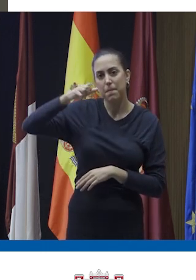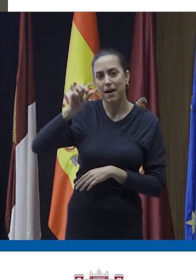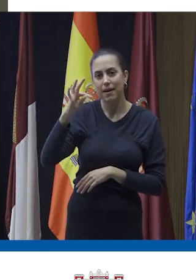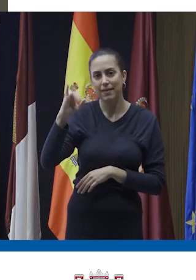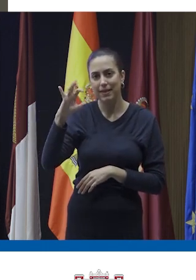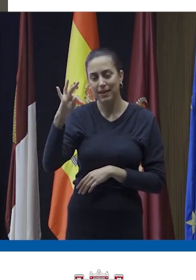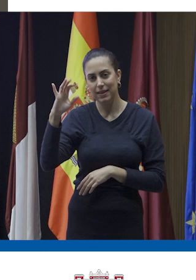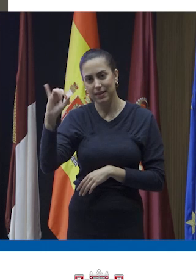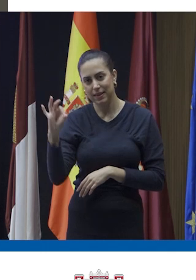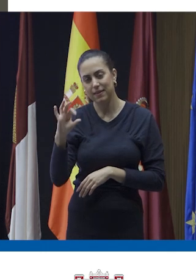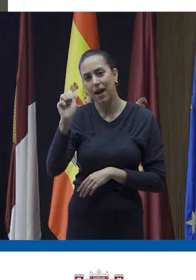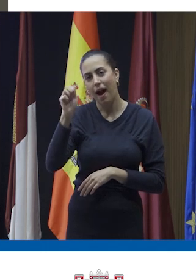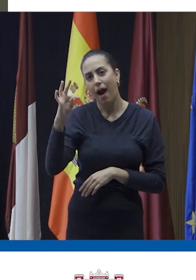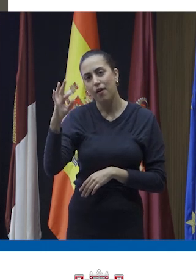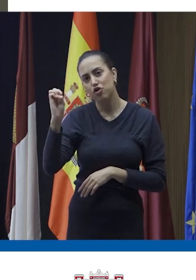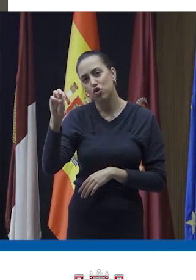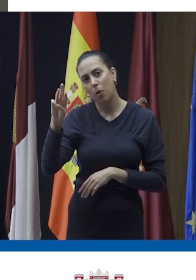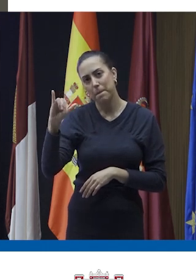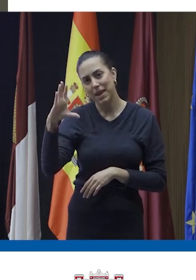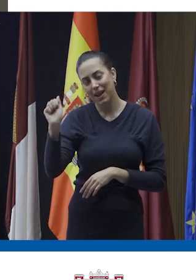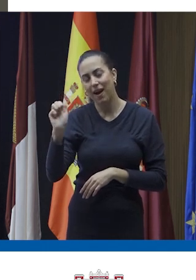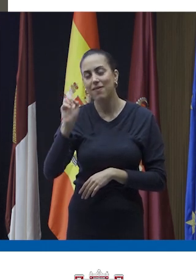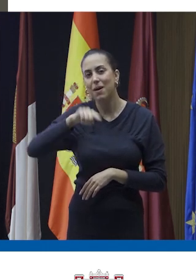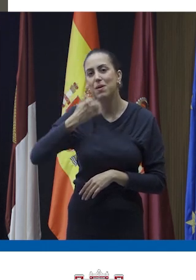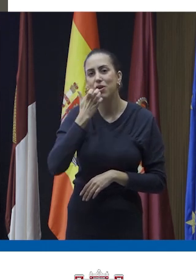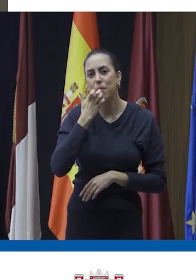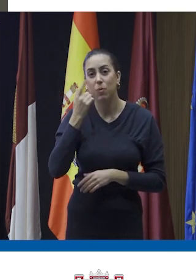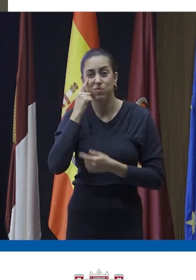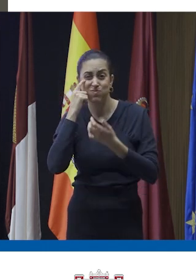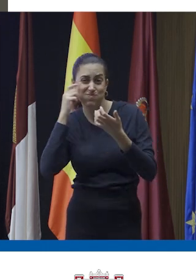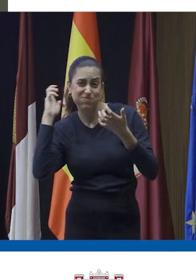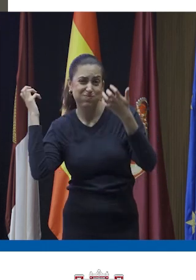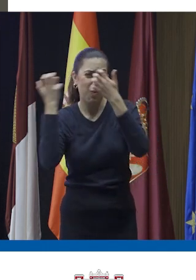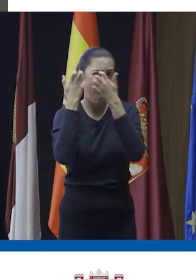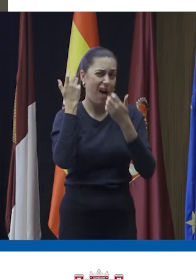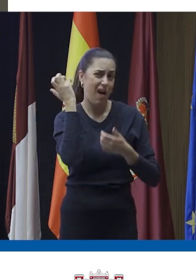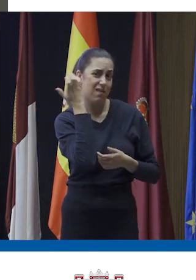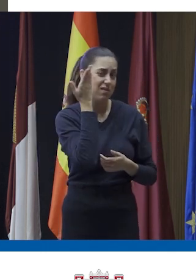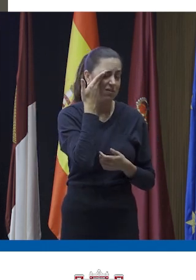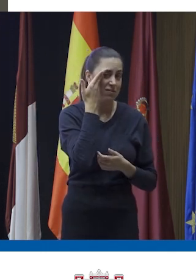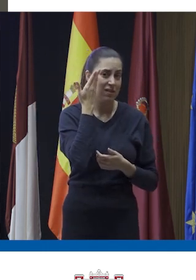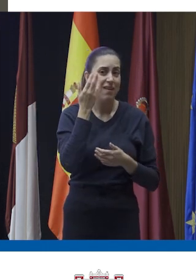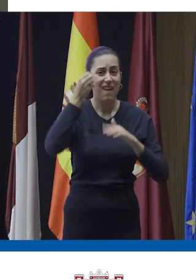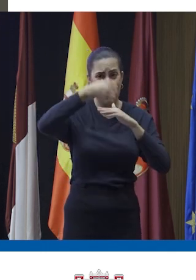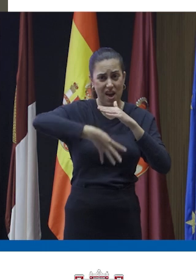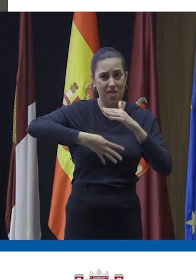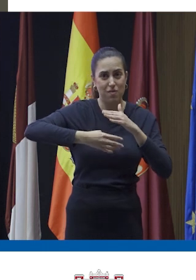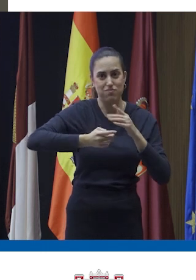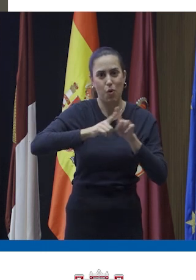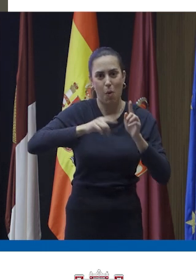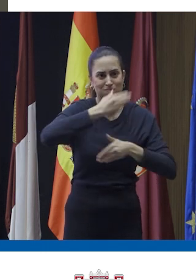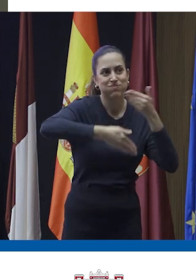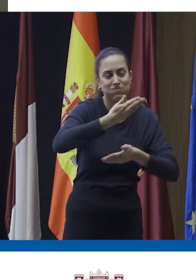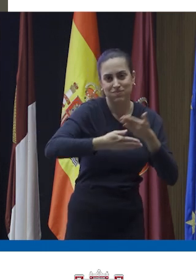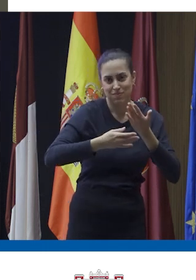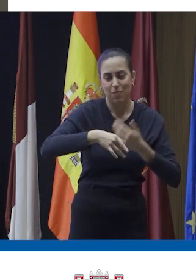acelerar la aparición de cataratas. Traumatismos graves oculares pueden acelerar la catarata. Y bueno, pues respecto a